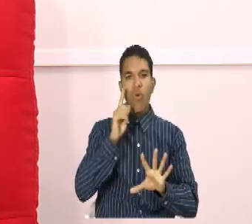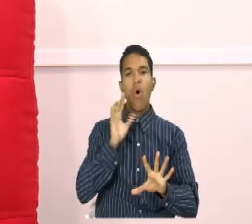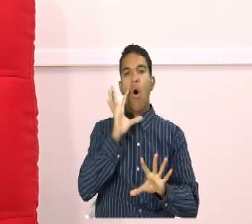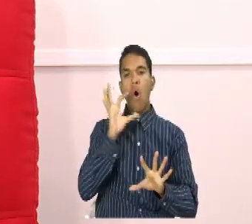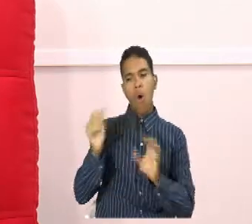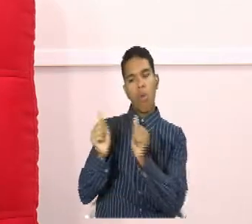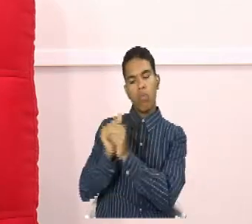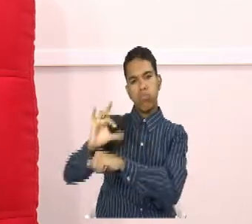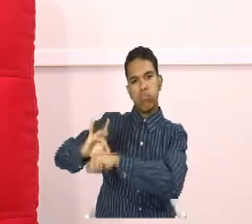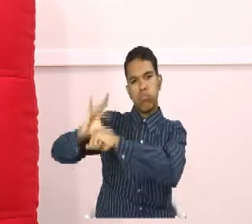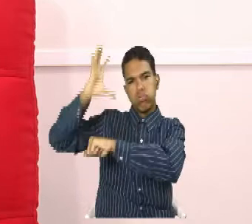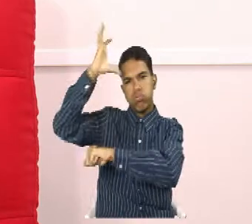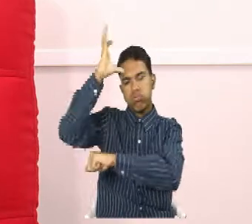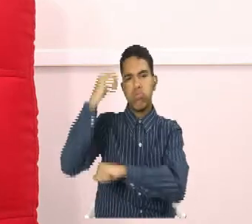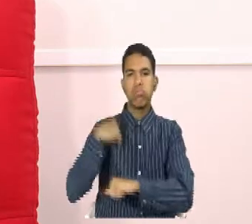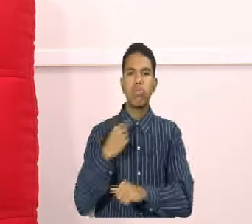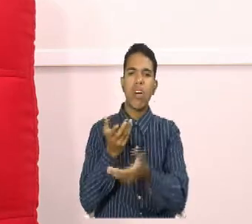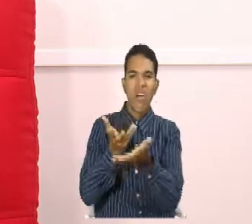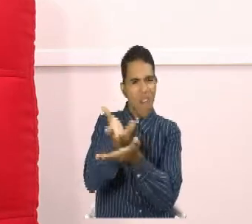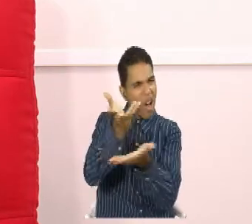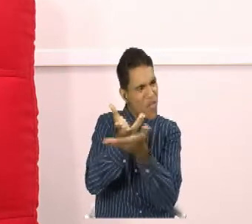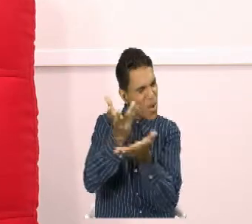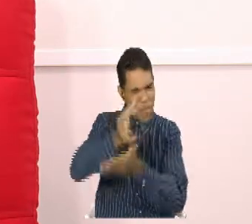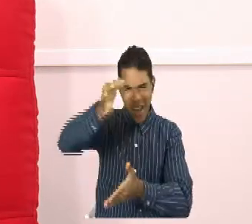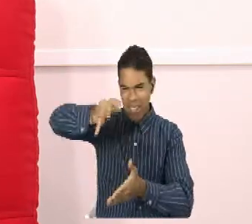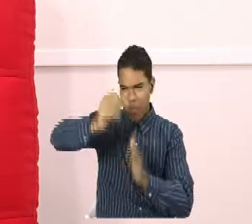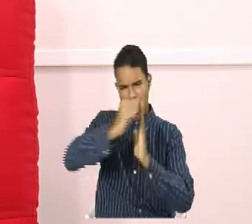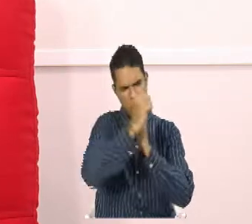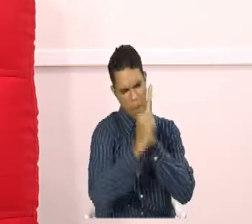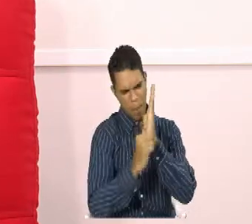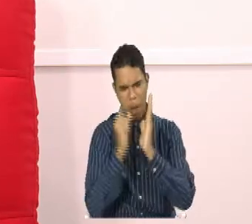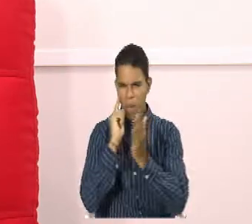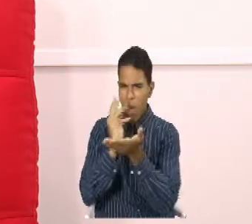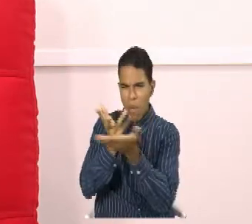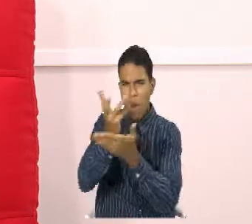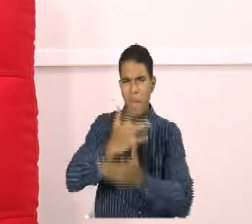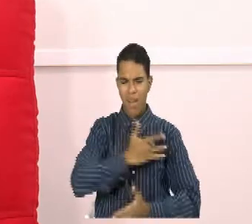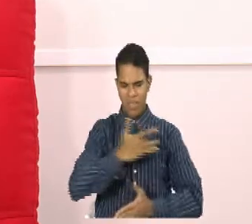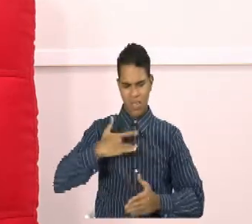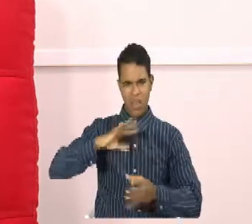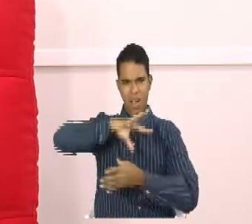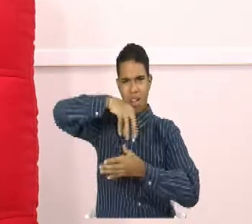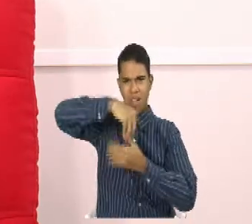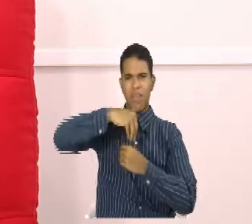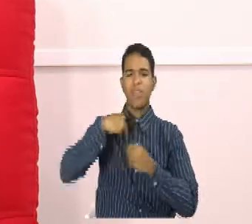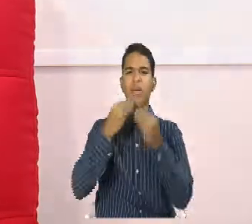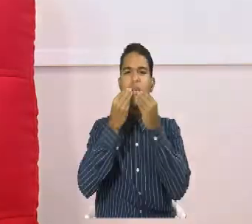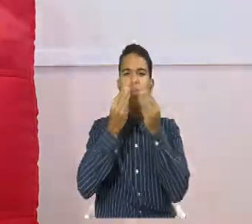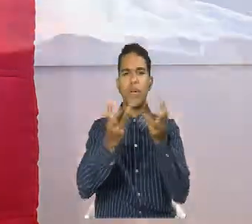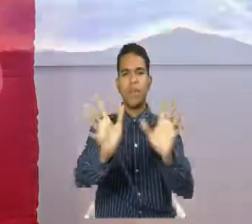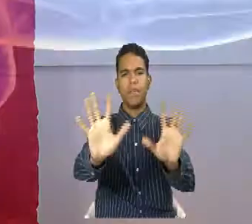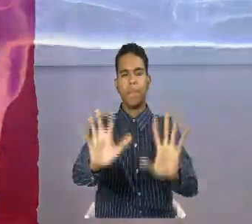tiene cápsulas o información pertinente e importante para la salud integral de todos ustedes. Beso para todos.